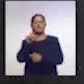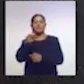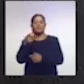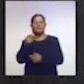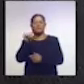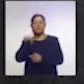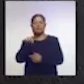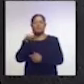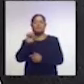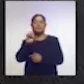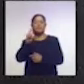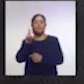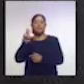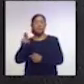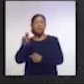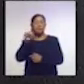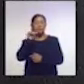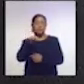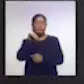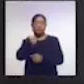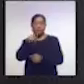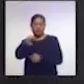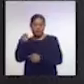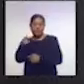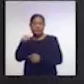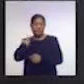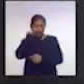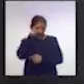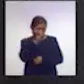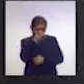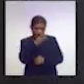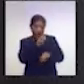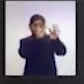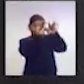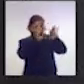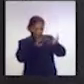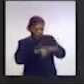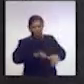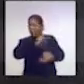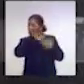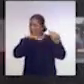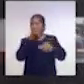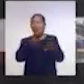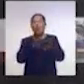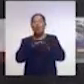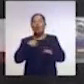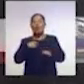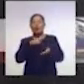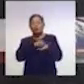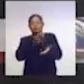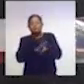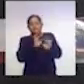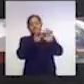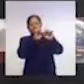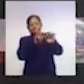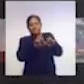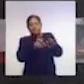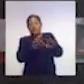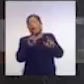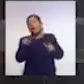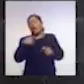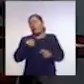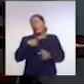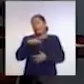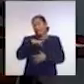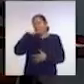www.cortlax.edu.mx, en donde vienen todos los requisitos y viene todo el proceso de registro para que puedan ser considerados. Bien, pues ahí